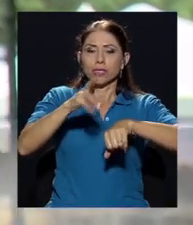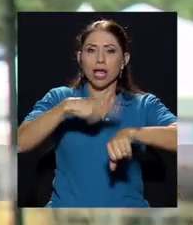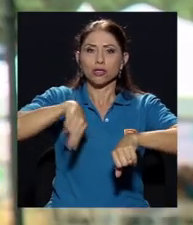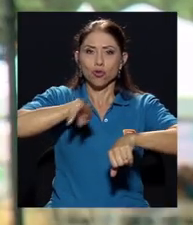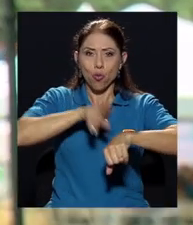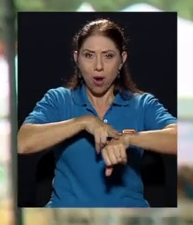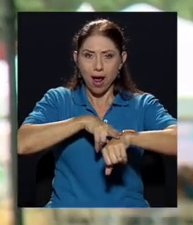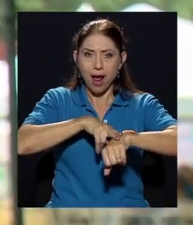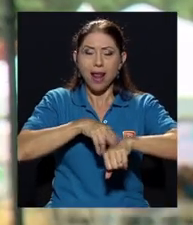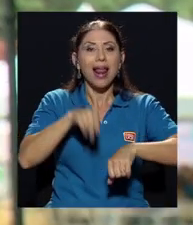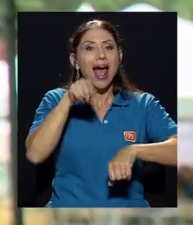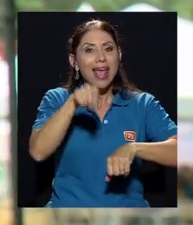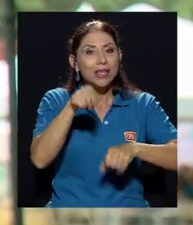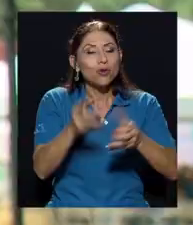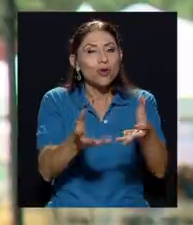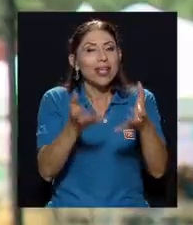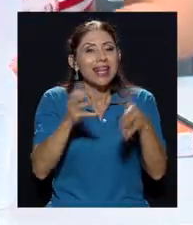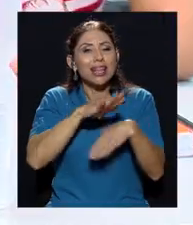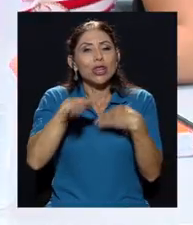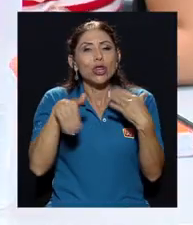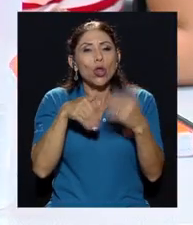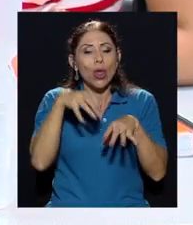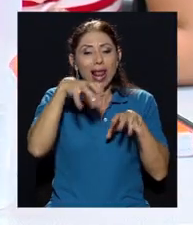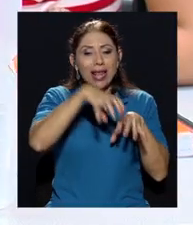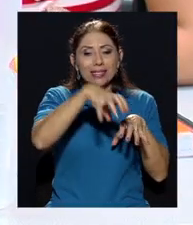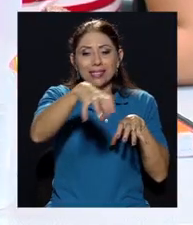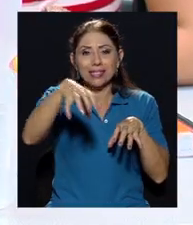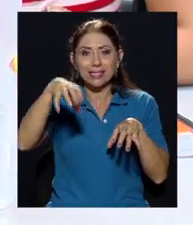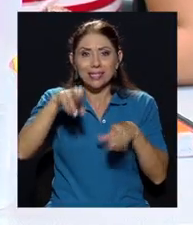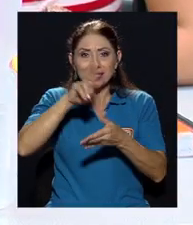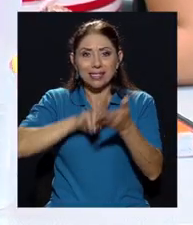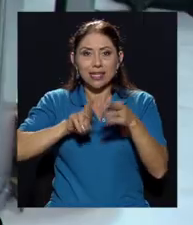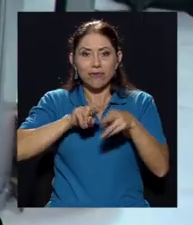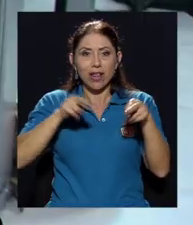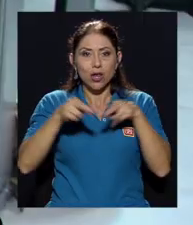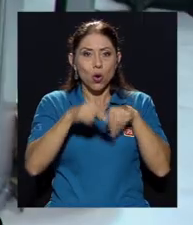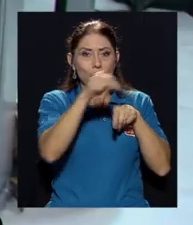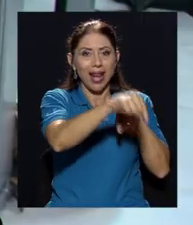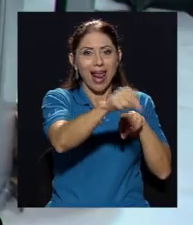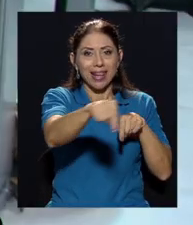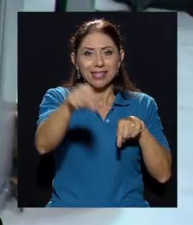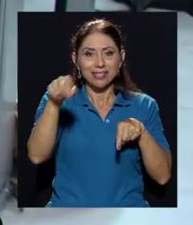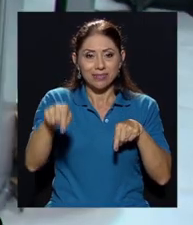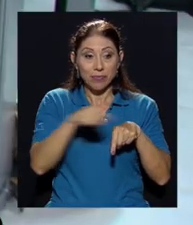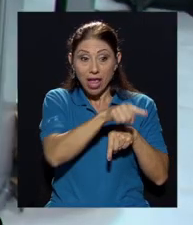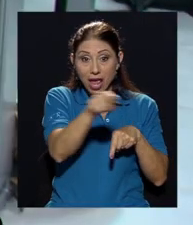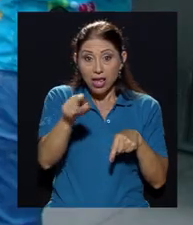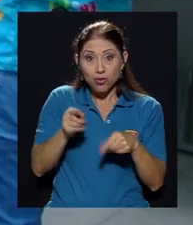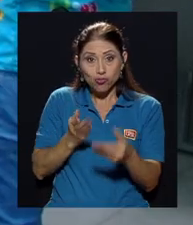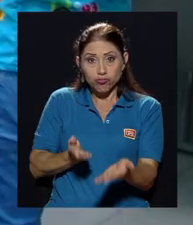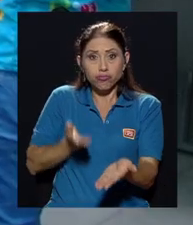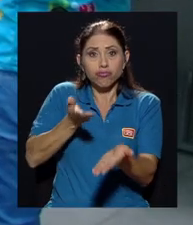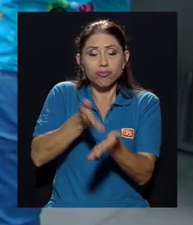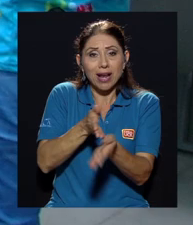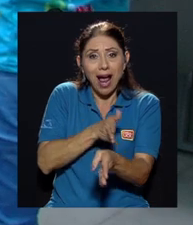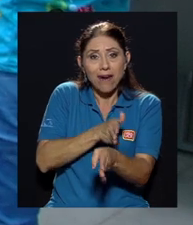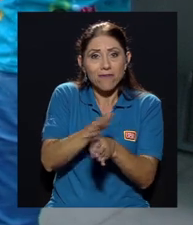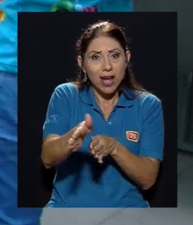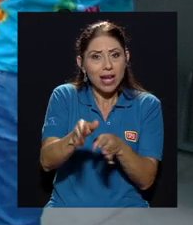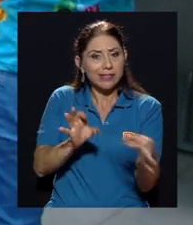que a eso apuntan todas las sedes regionales. A ofrecer carreras que, si bien es cierto, impactan en la